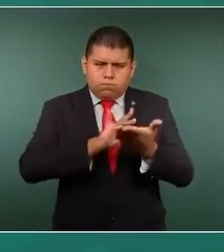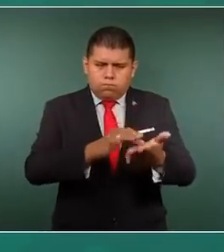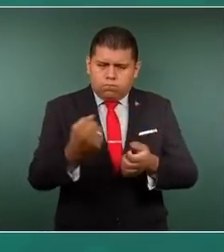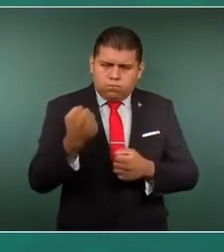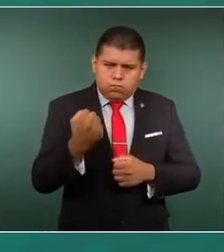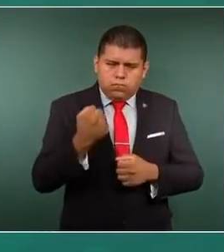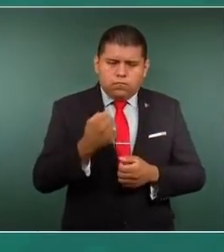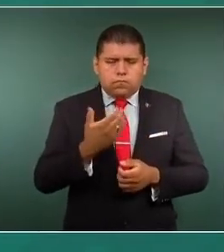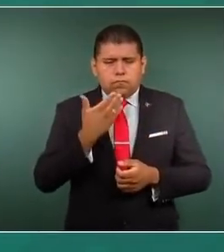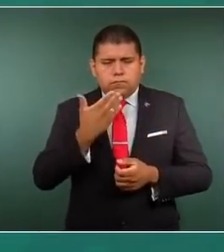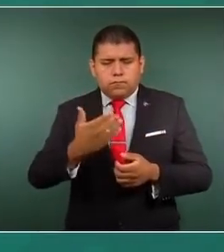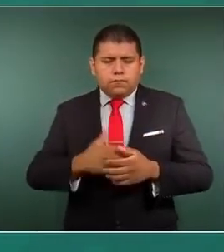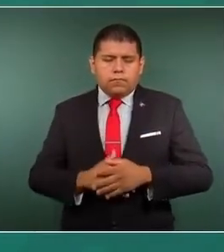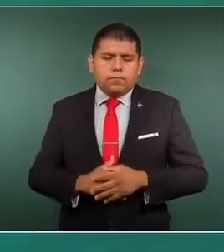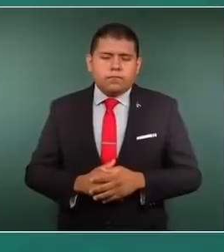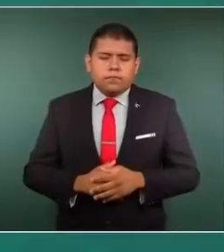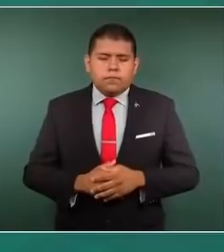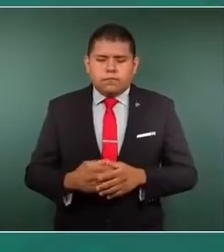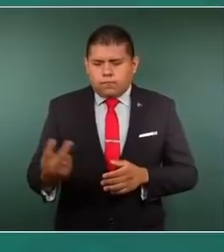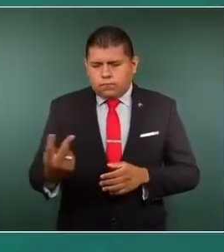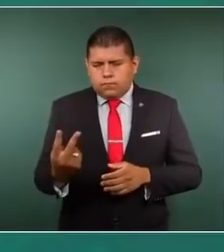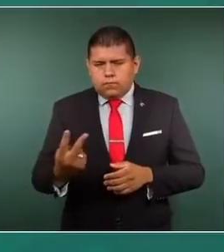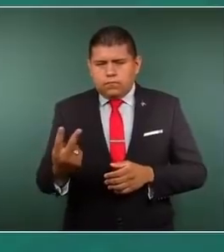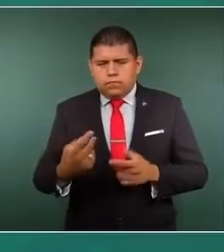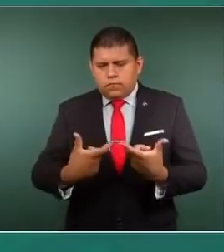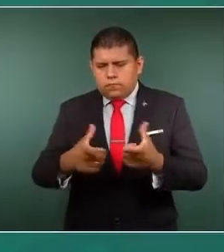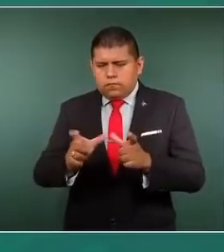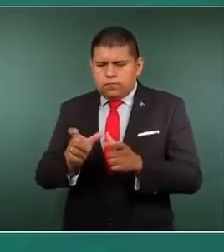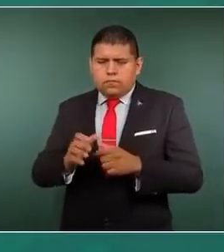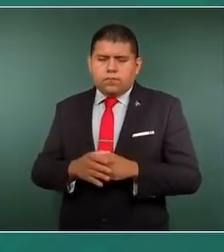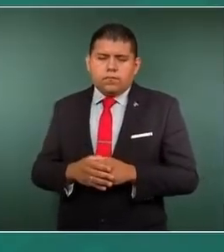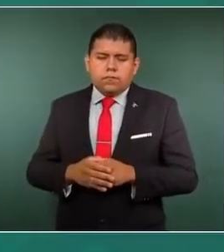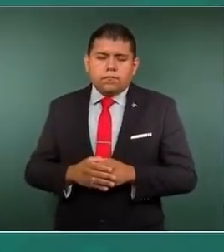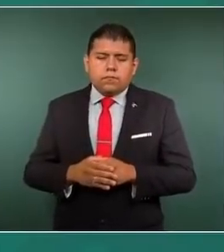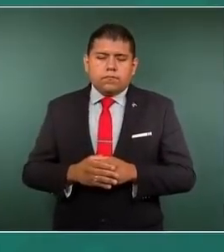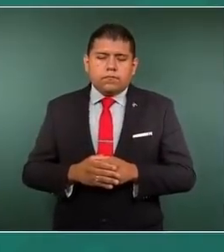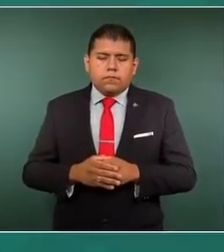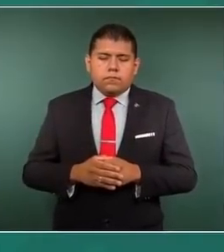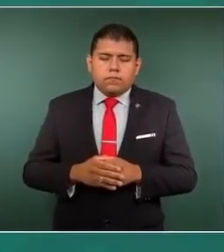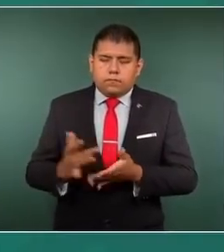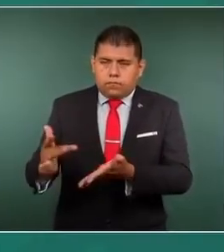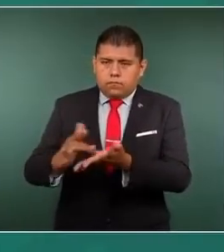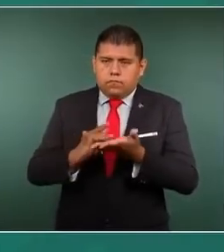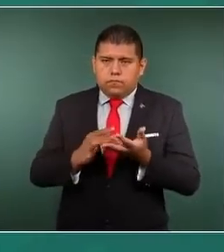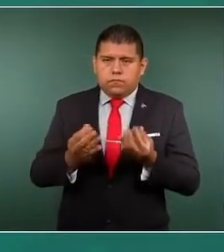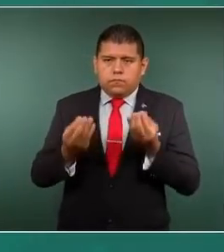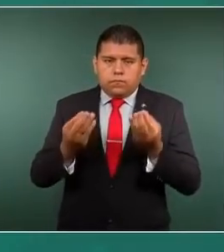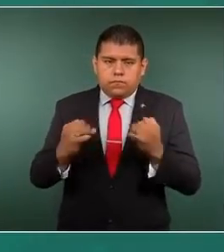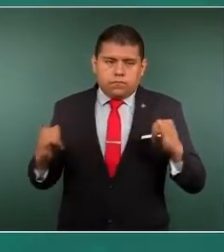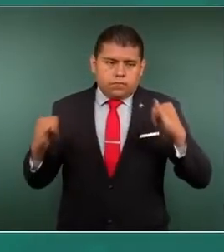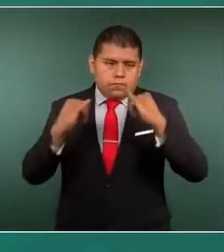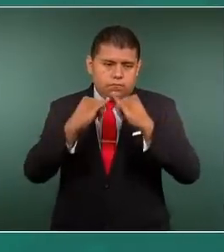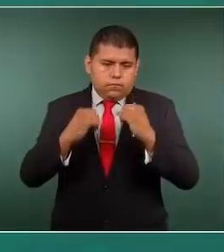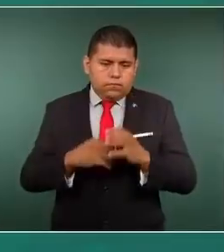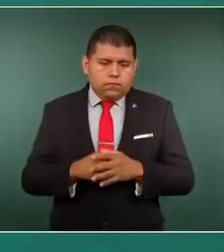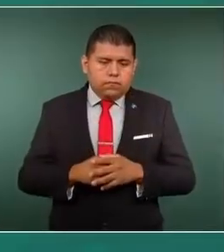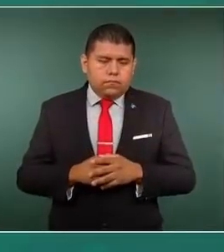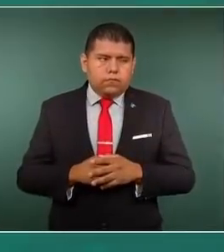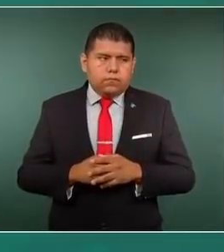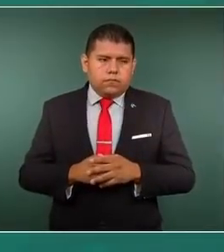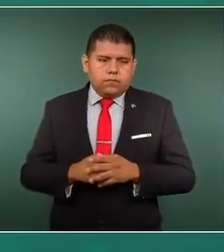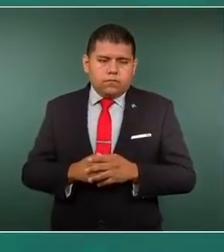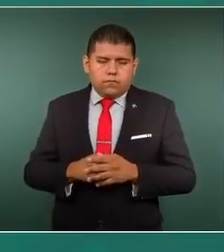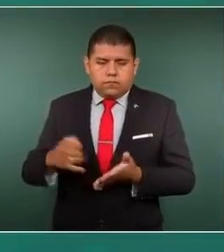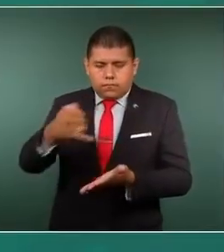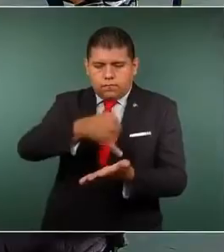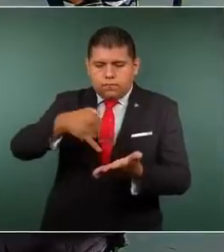mexicano las dos instituciones nos apoyan mucho y han quedado las